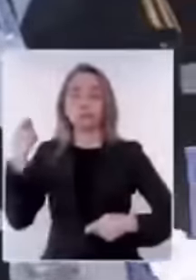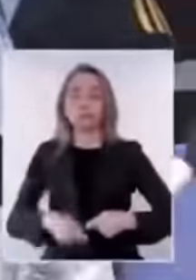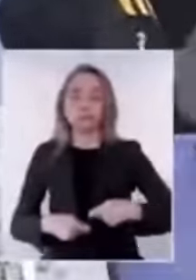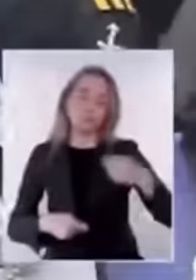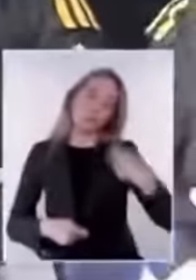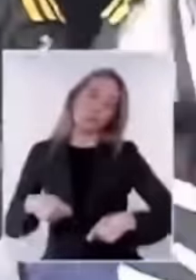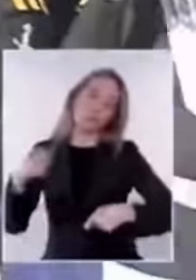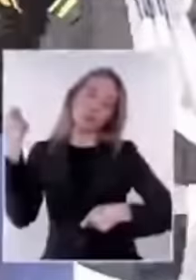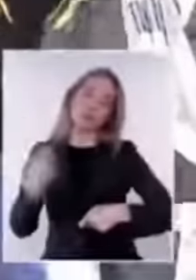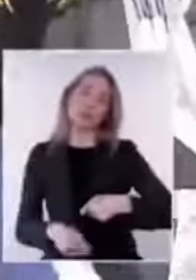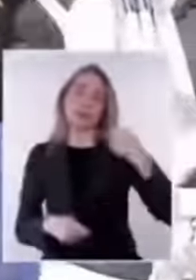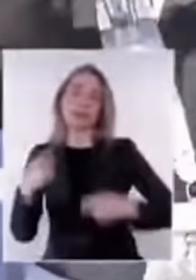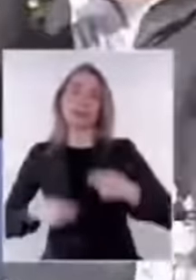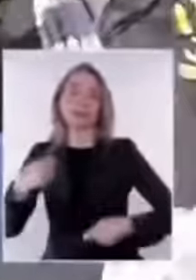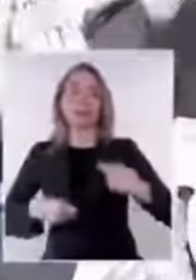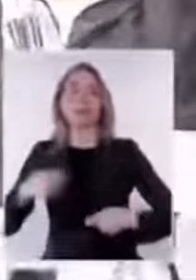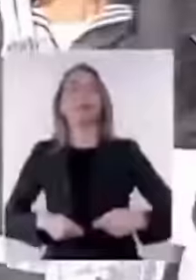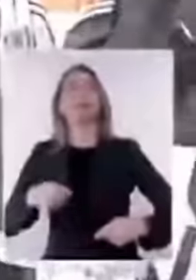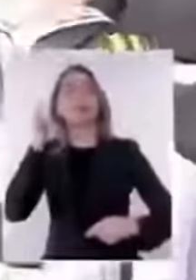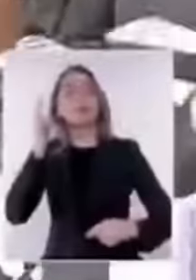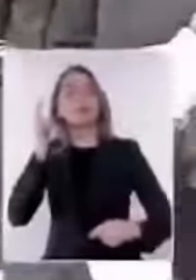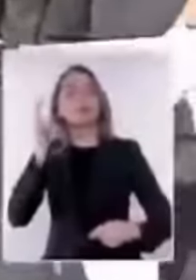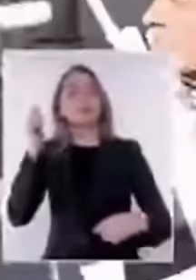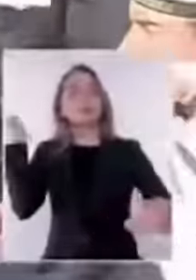lenguaje. Ay, ¿cómo es?